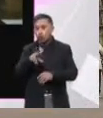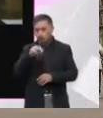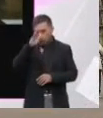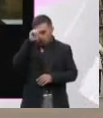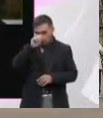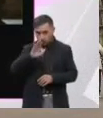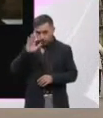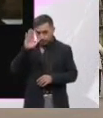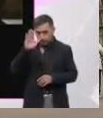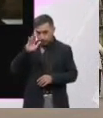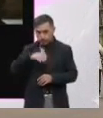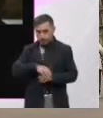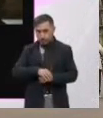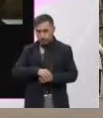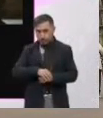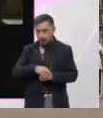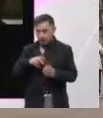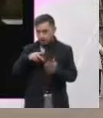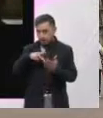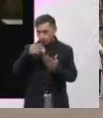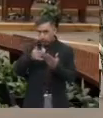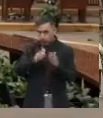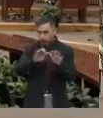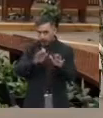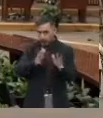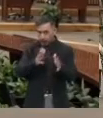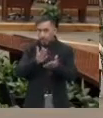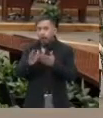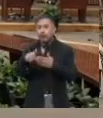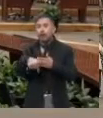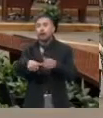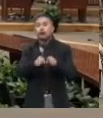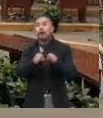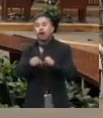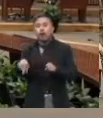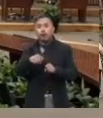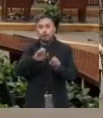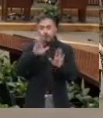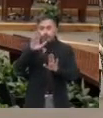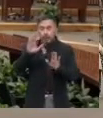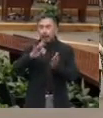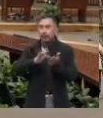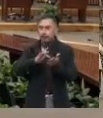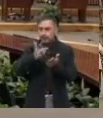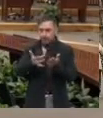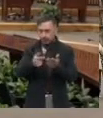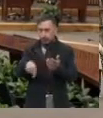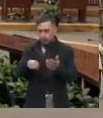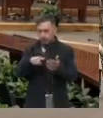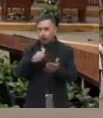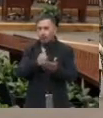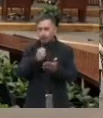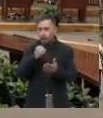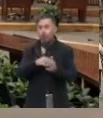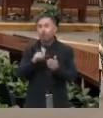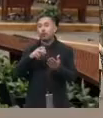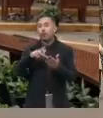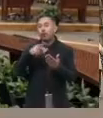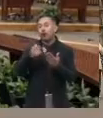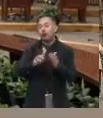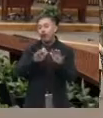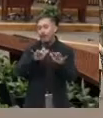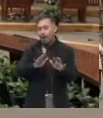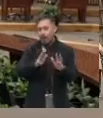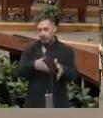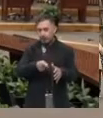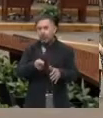Como viene el proyecto… En la sala, por favor. Gracias. Es aprobado, como viene el proyecto, por 10 votos